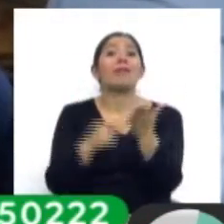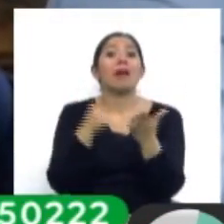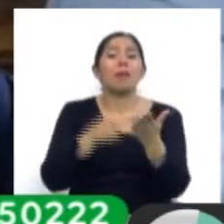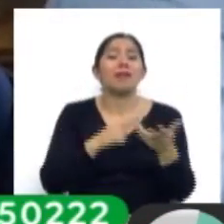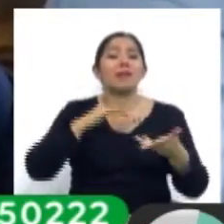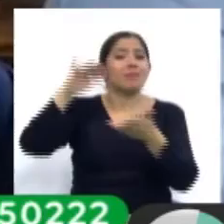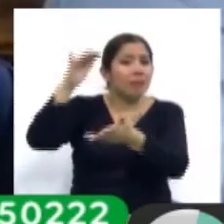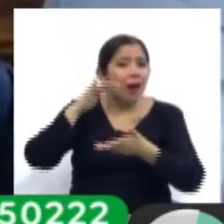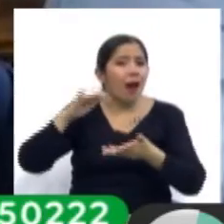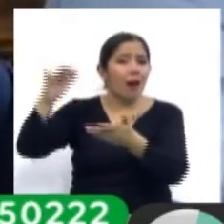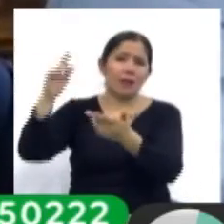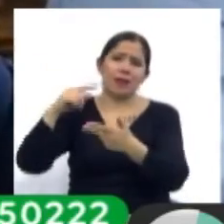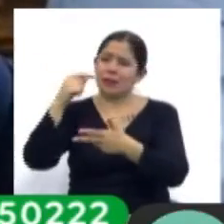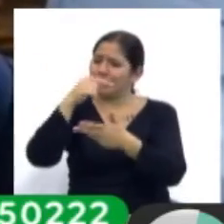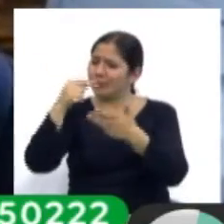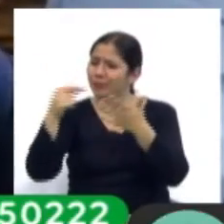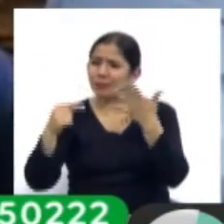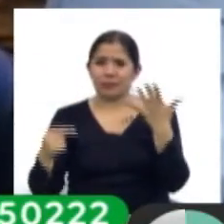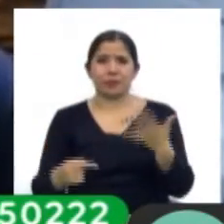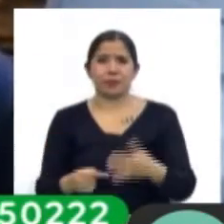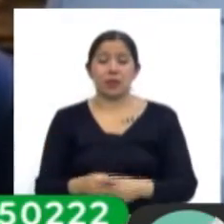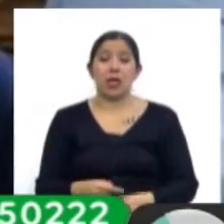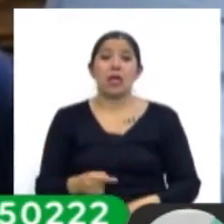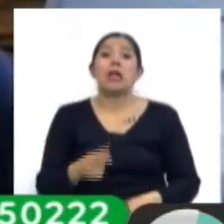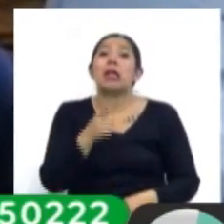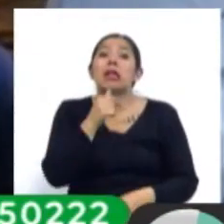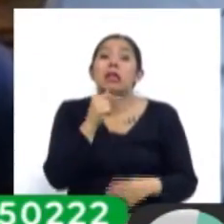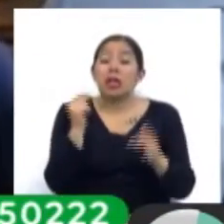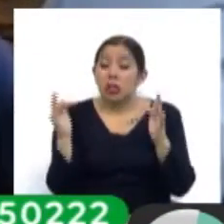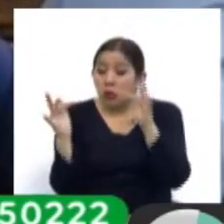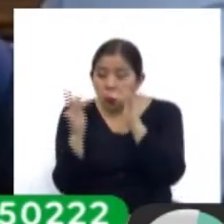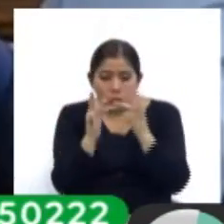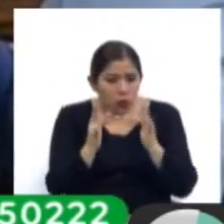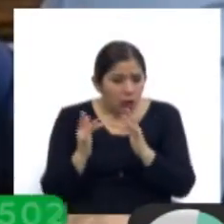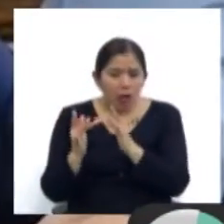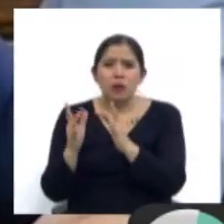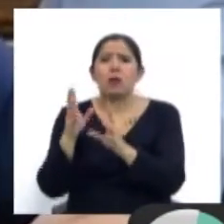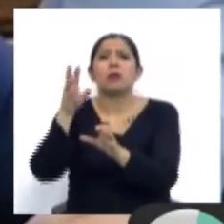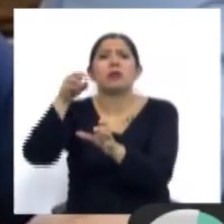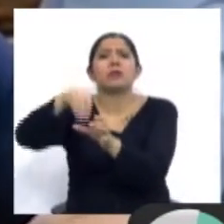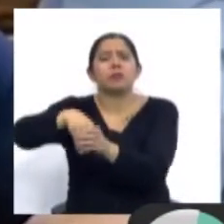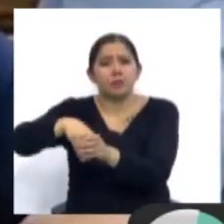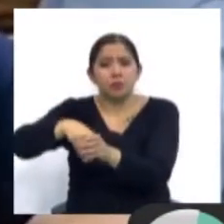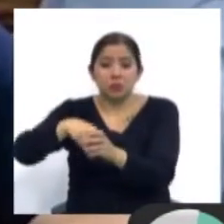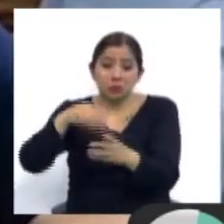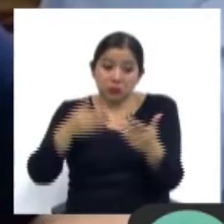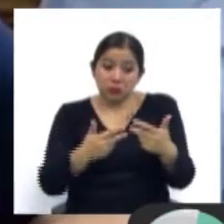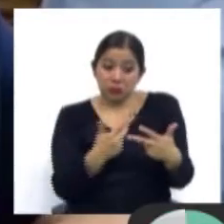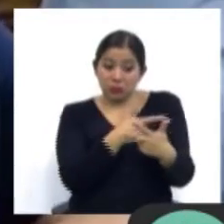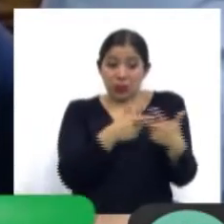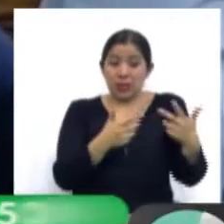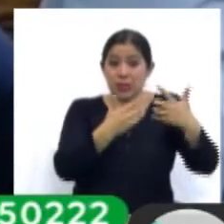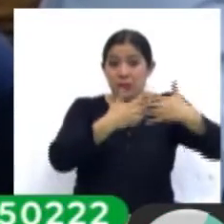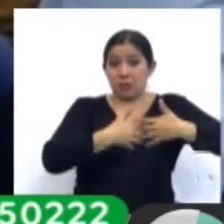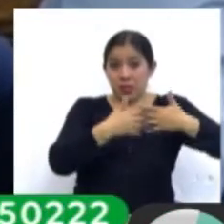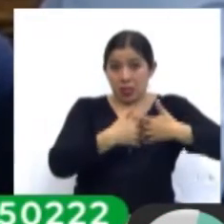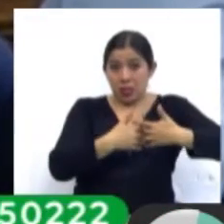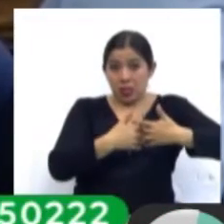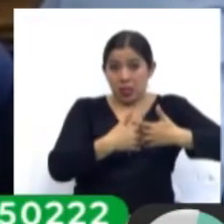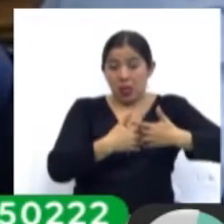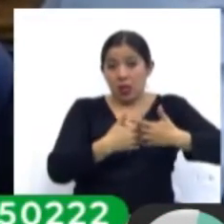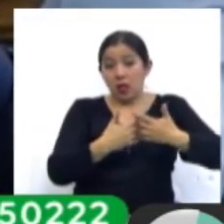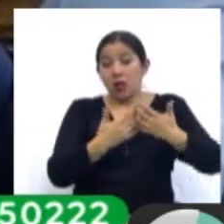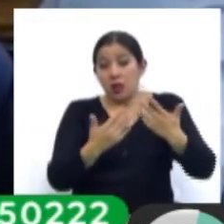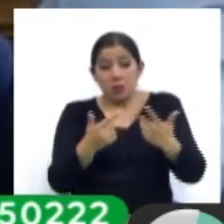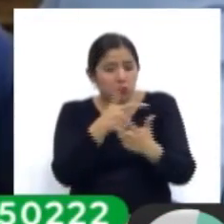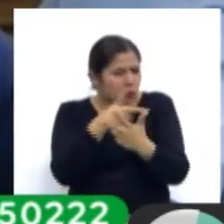exportado? ¿No es cierto? Los nexos, reitero, internos que podría haber entre estas tres empresas, ¿no